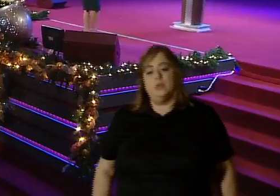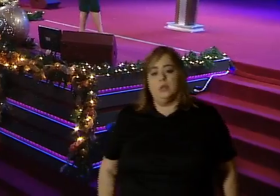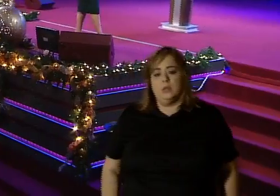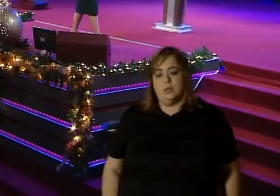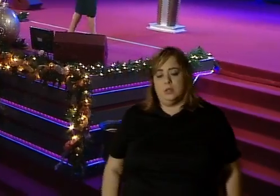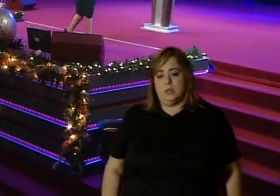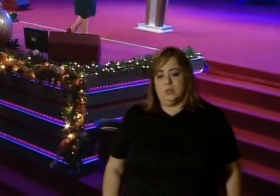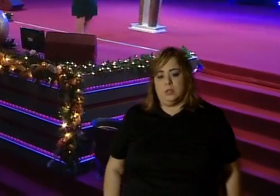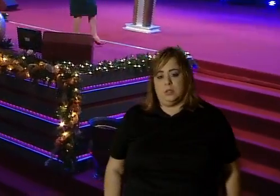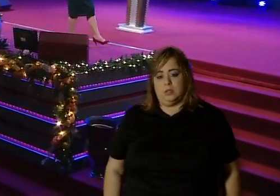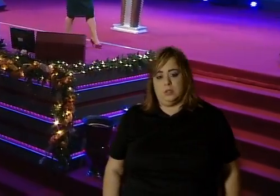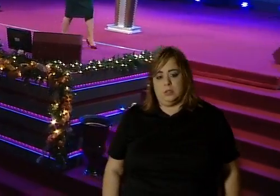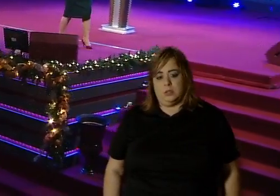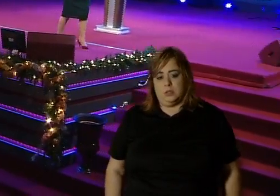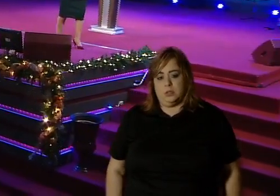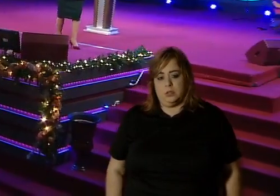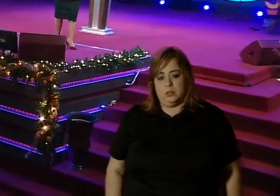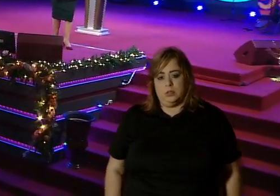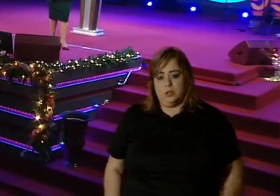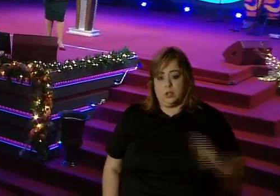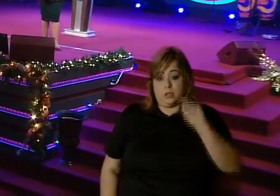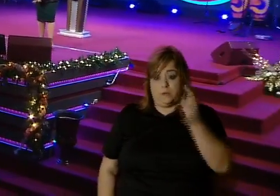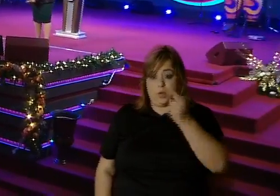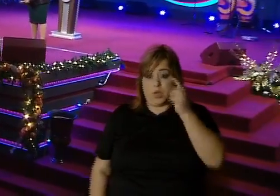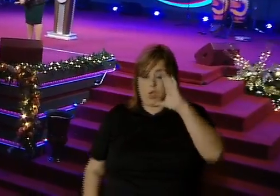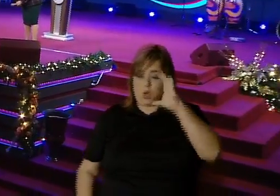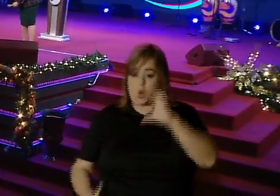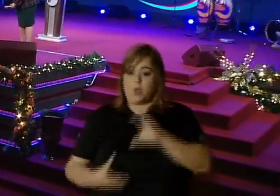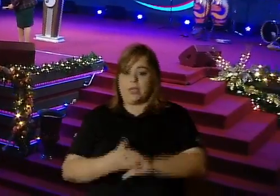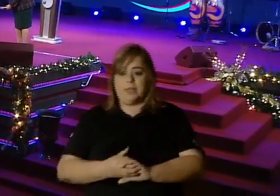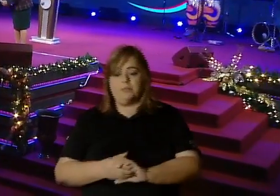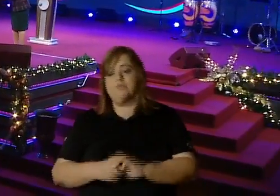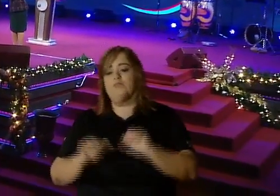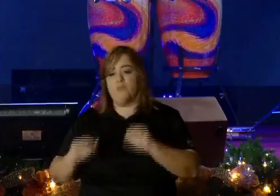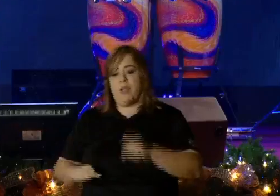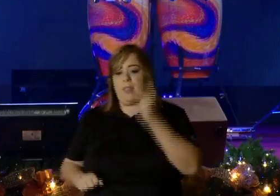No te he dicho que si crees